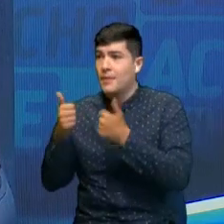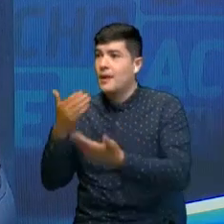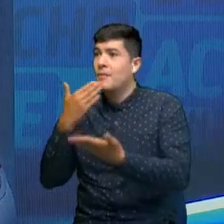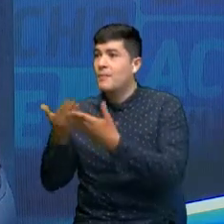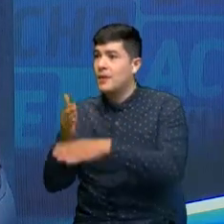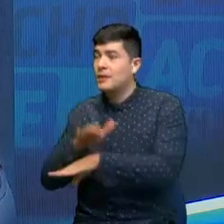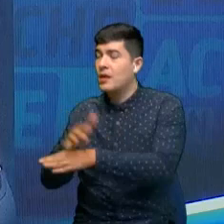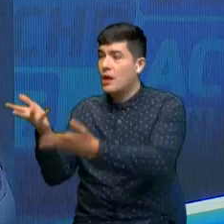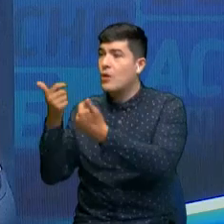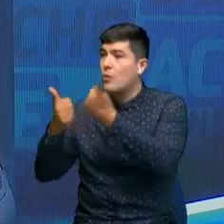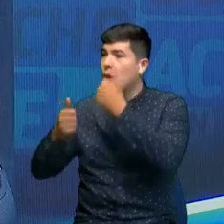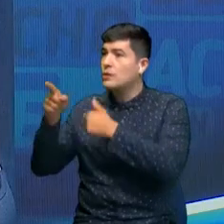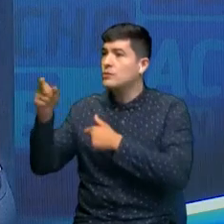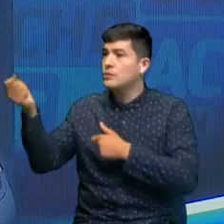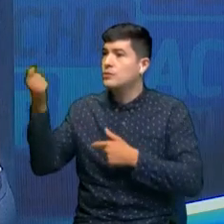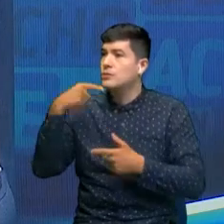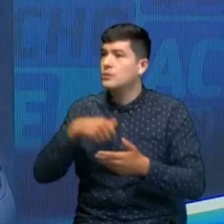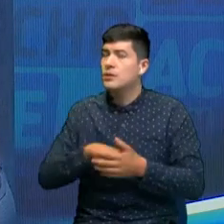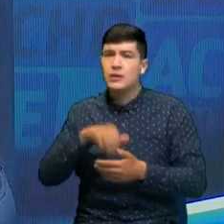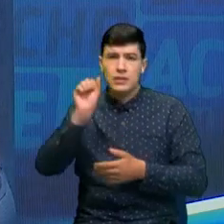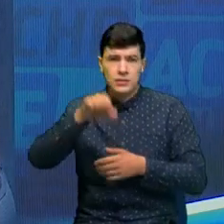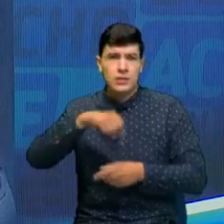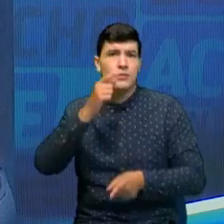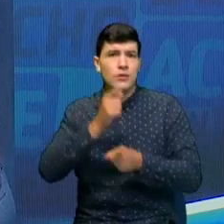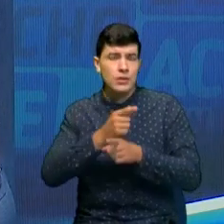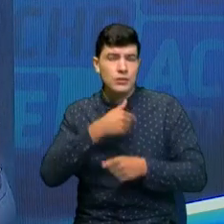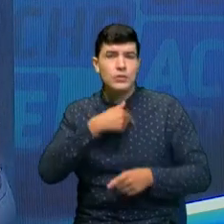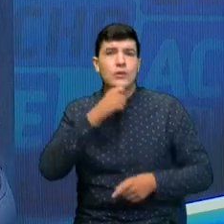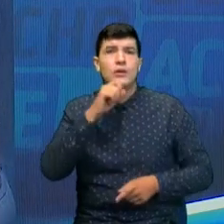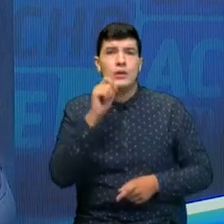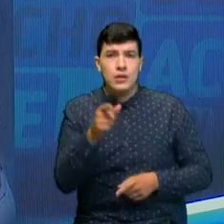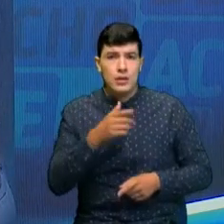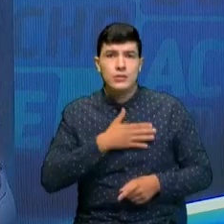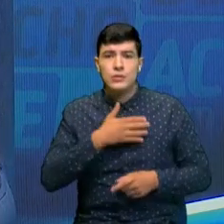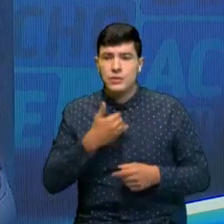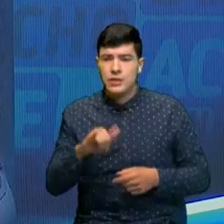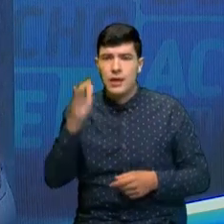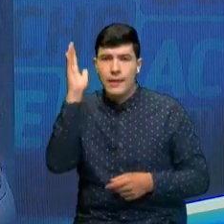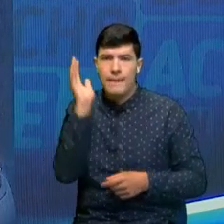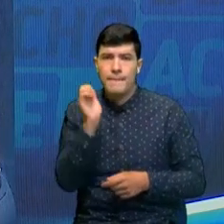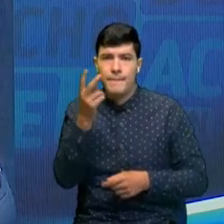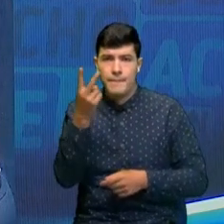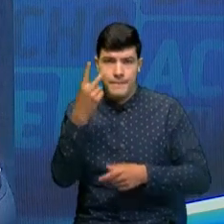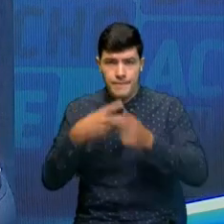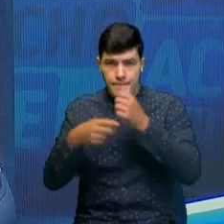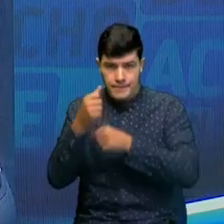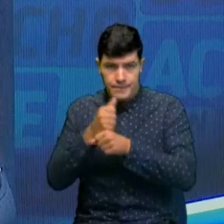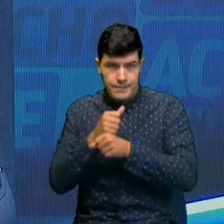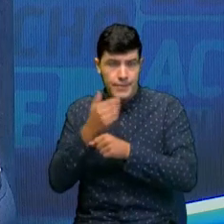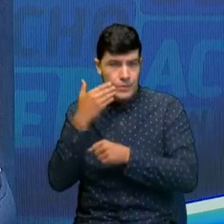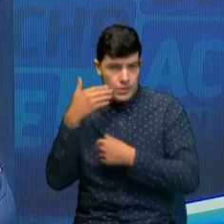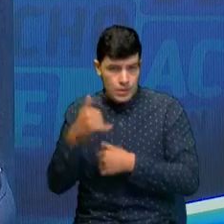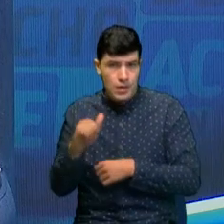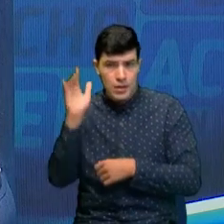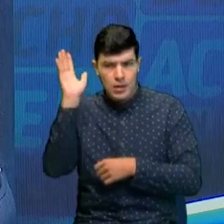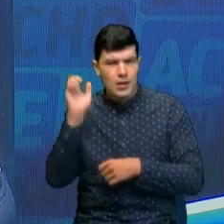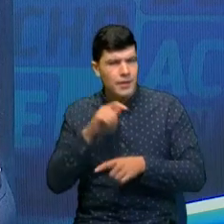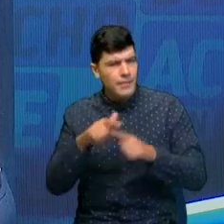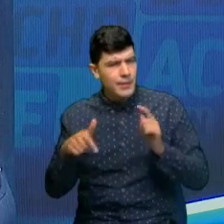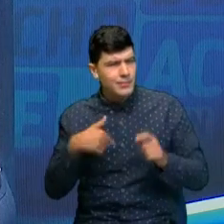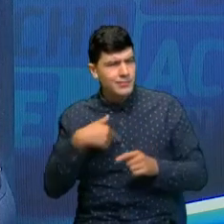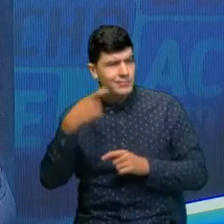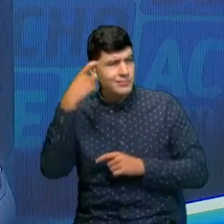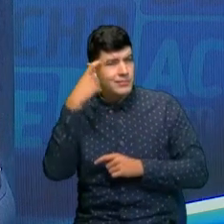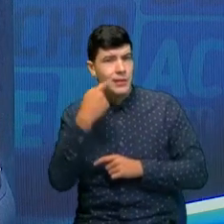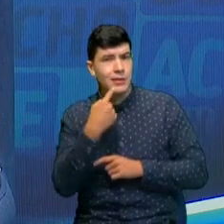tardes. Cuéntenos, ¿cuál es su inquietud? Es que mi inquietud es, yo soy pensionada hace 2 años, sí, pero yo me pongo a pensar de que